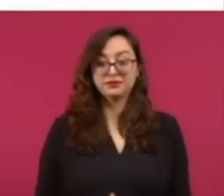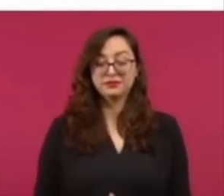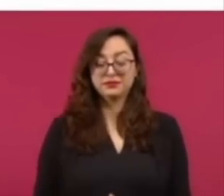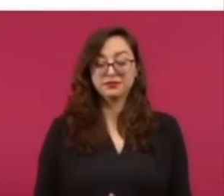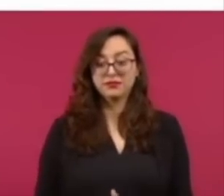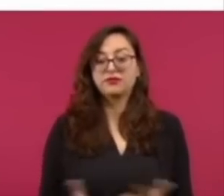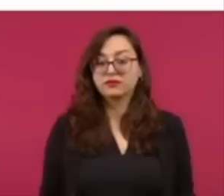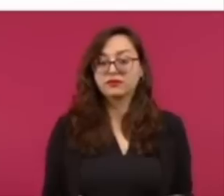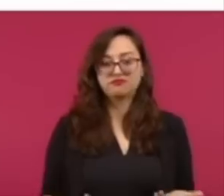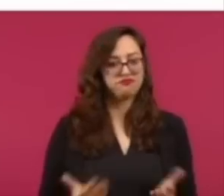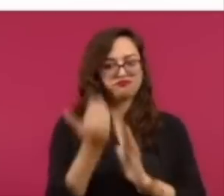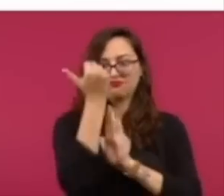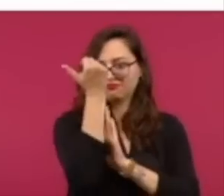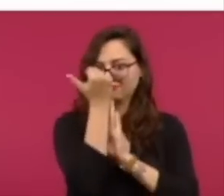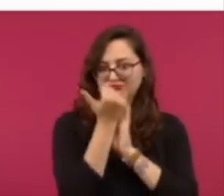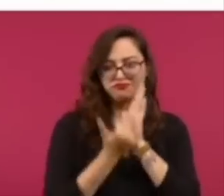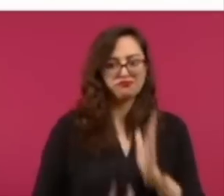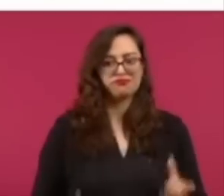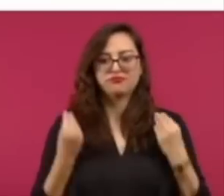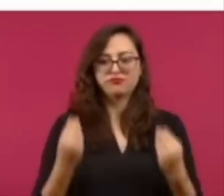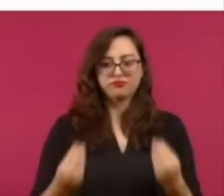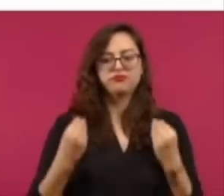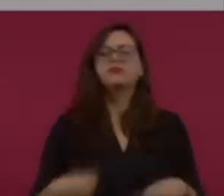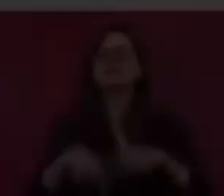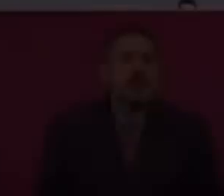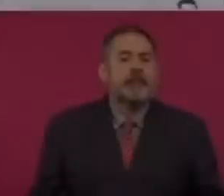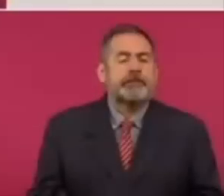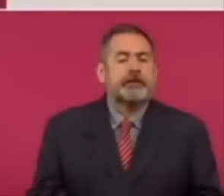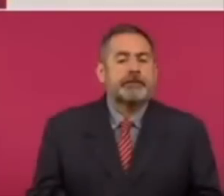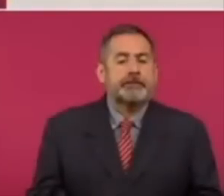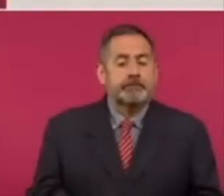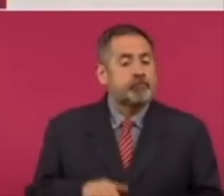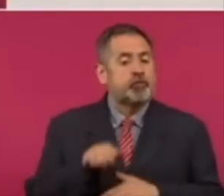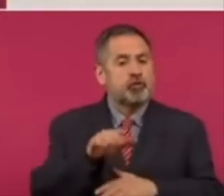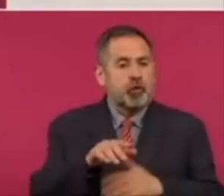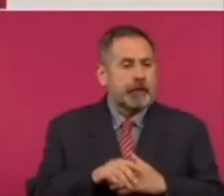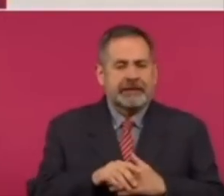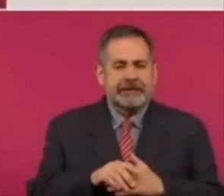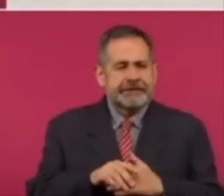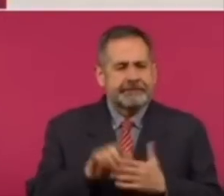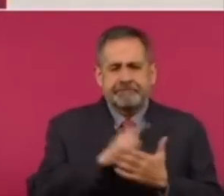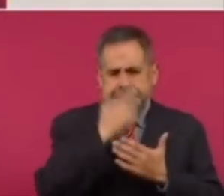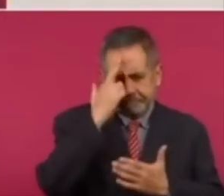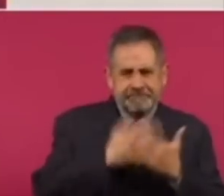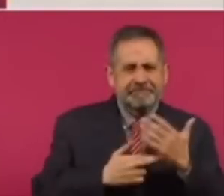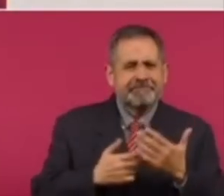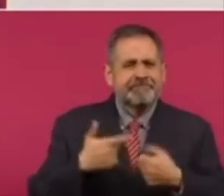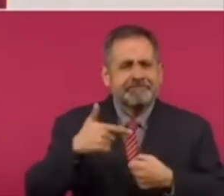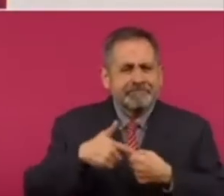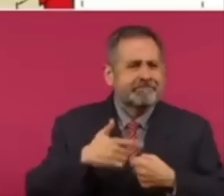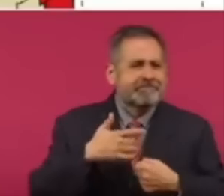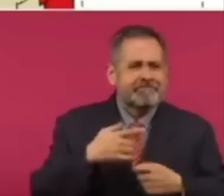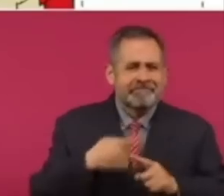embargo, estamos avanzando. En cuanto al combate ilícito de combustibles,